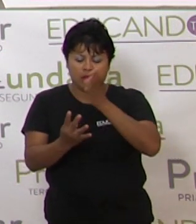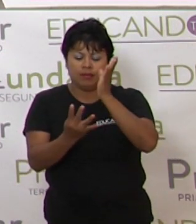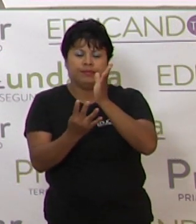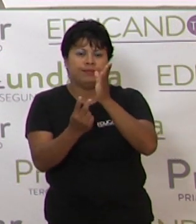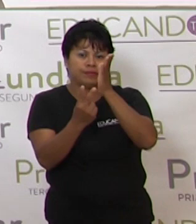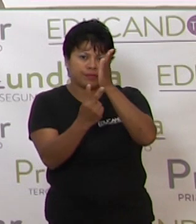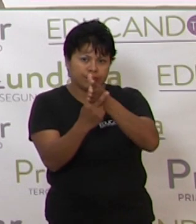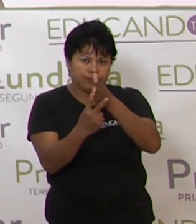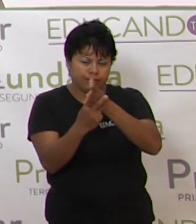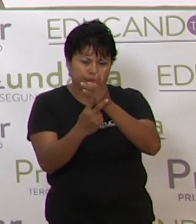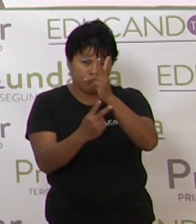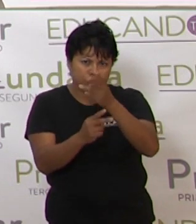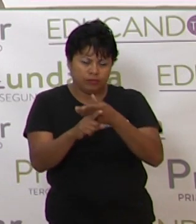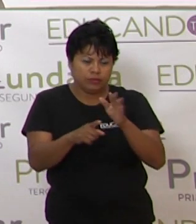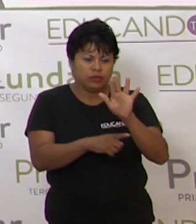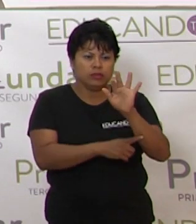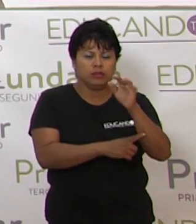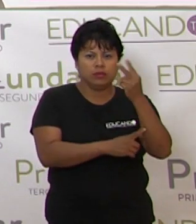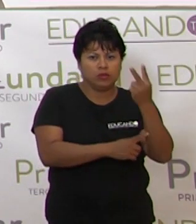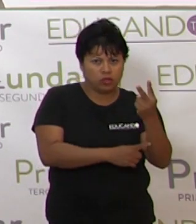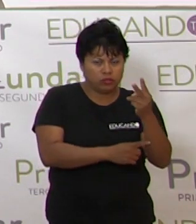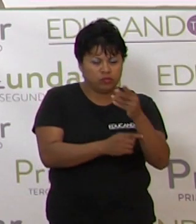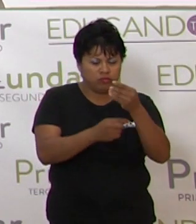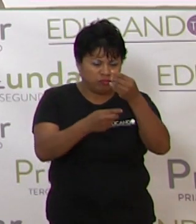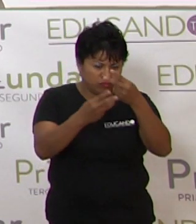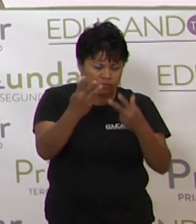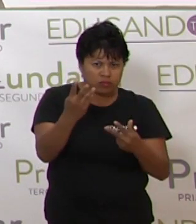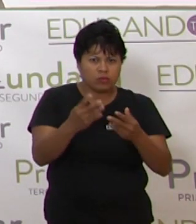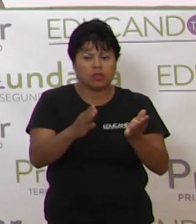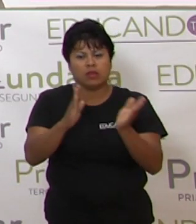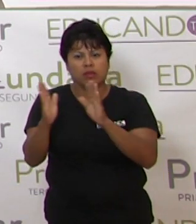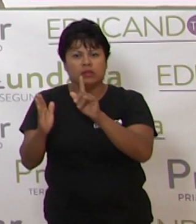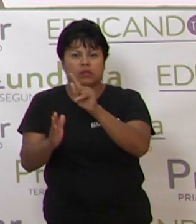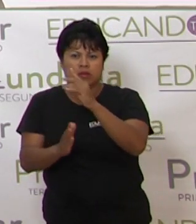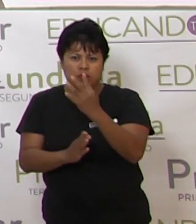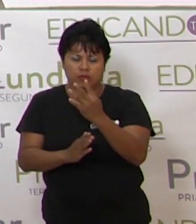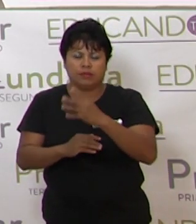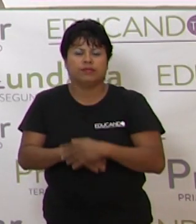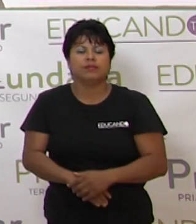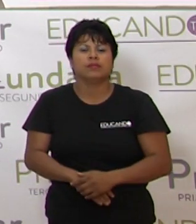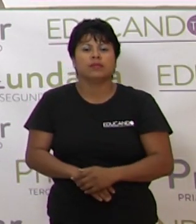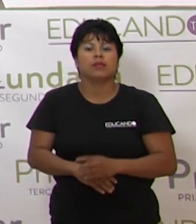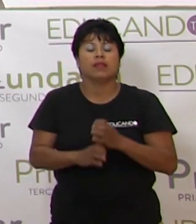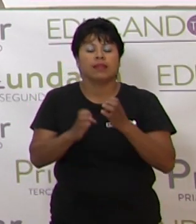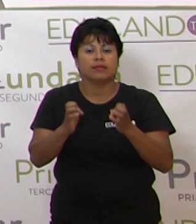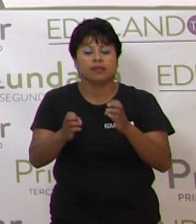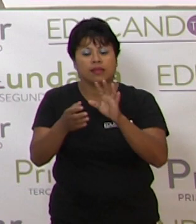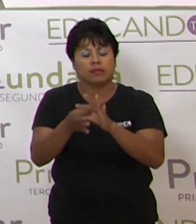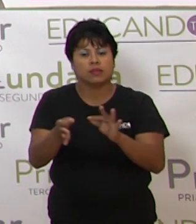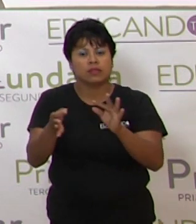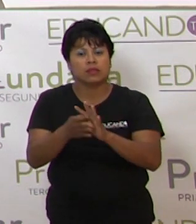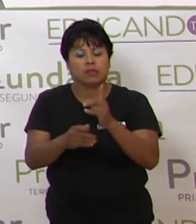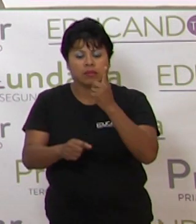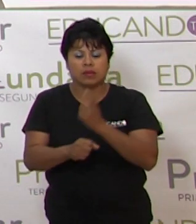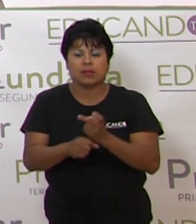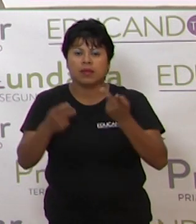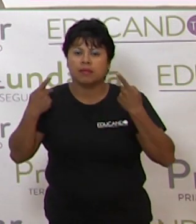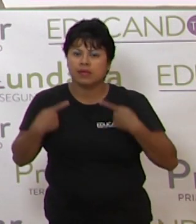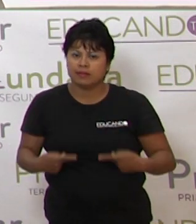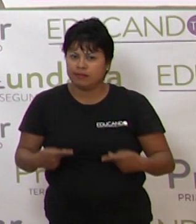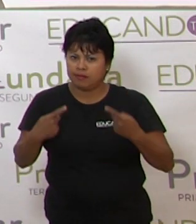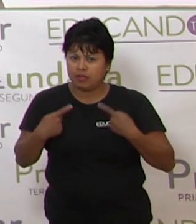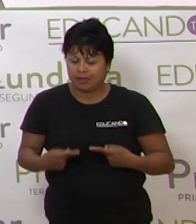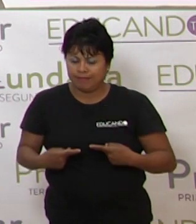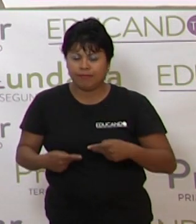dos tomos de 52 y 74 capítulos. Está narrada en primera persona,